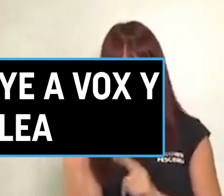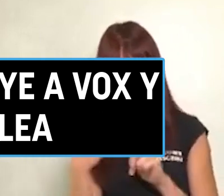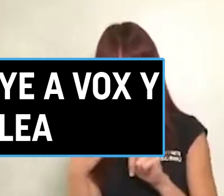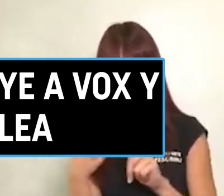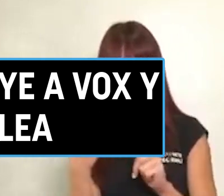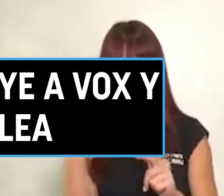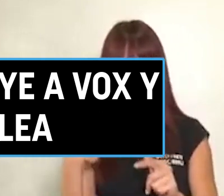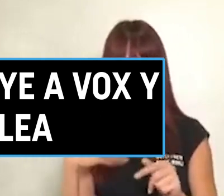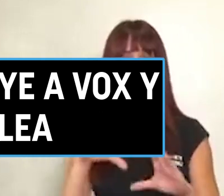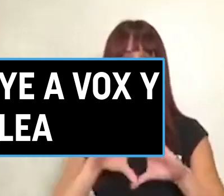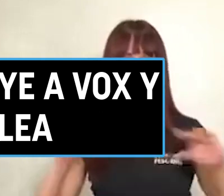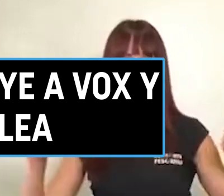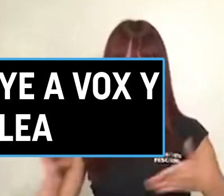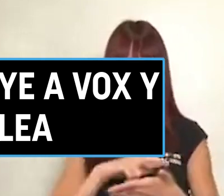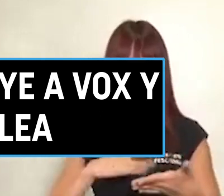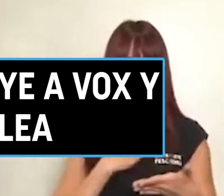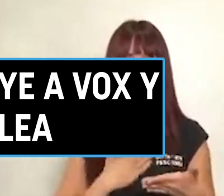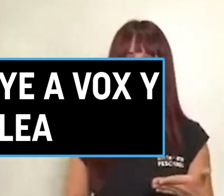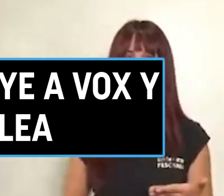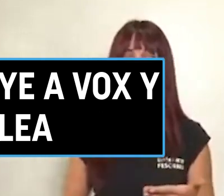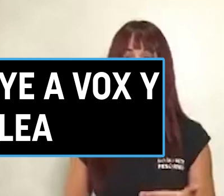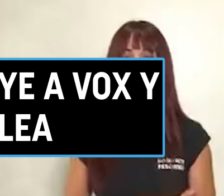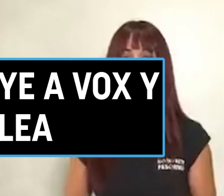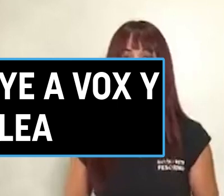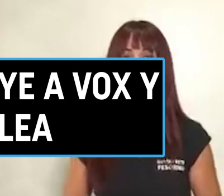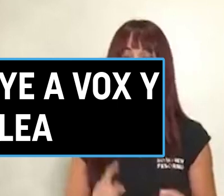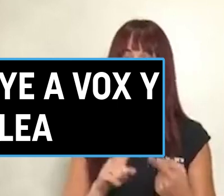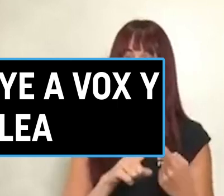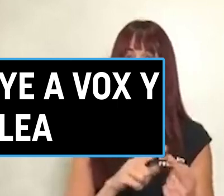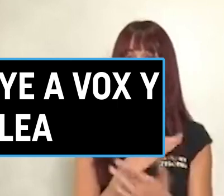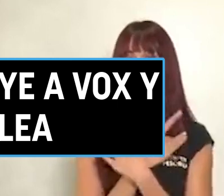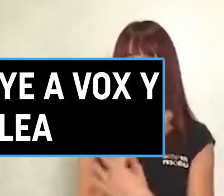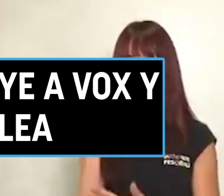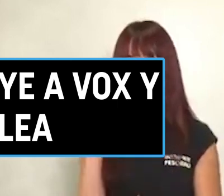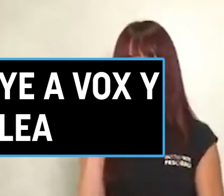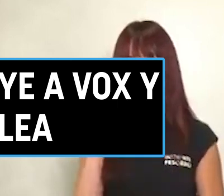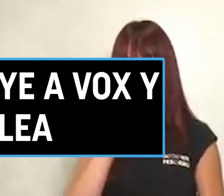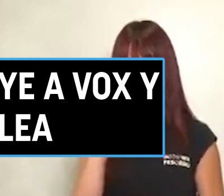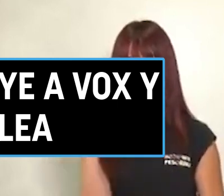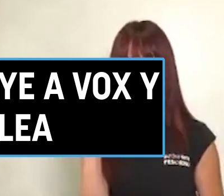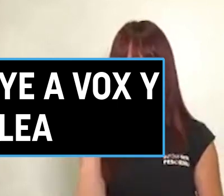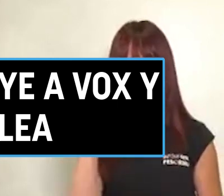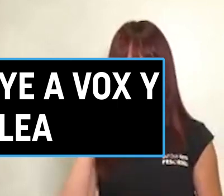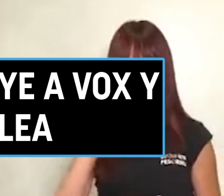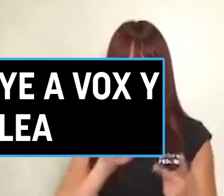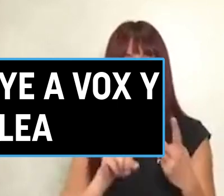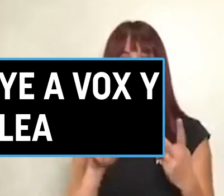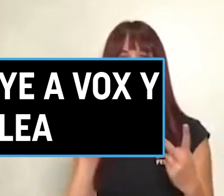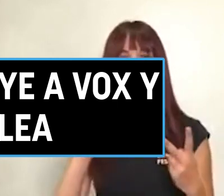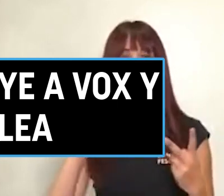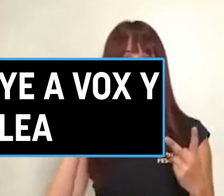y segunda de la Asamblea Regional de Murcia, respectivamente, doña Carmen Ruiz Jodar